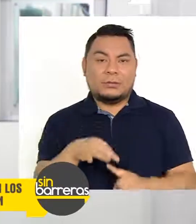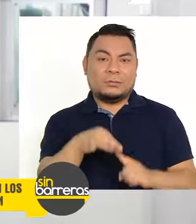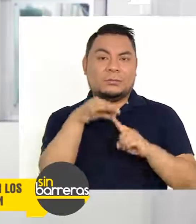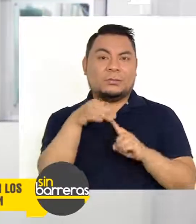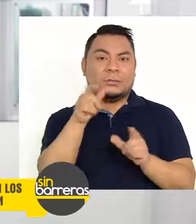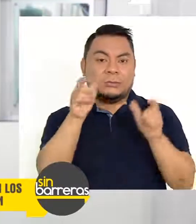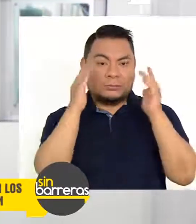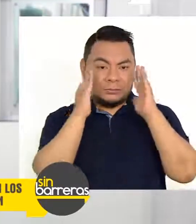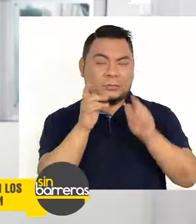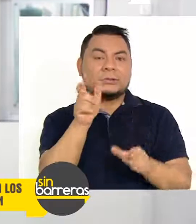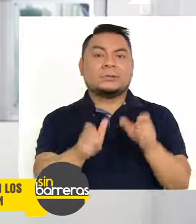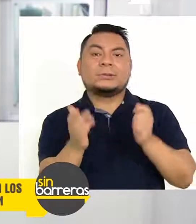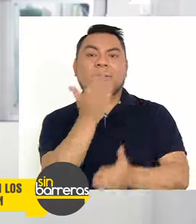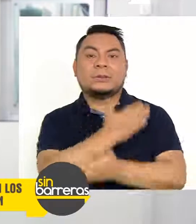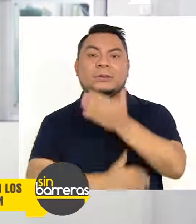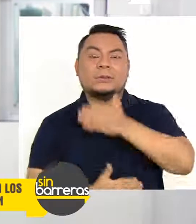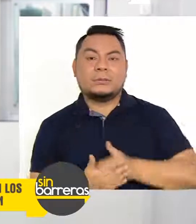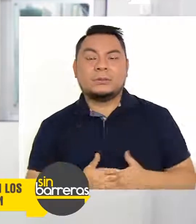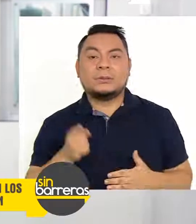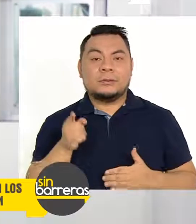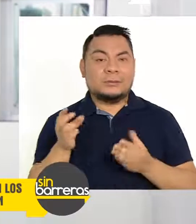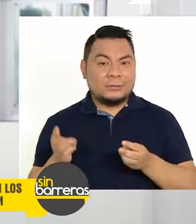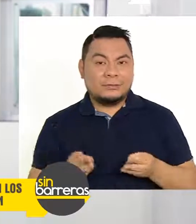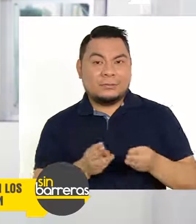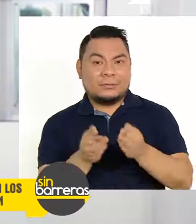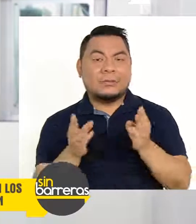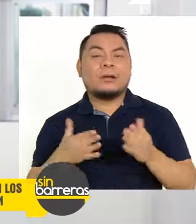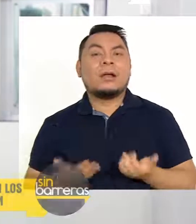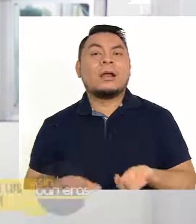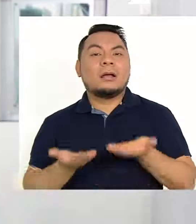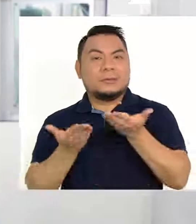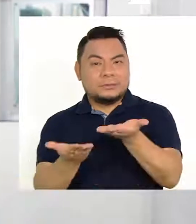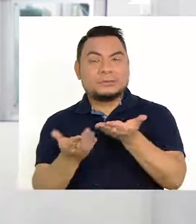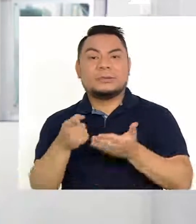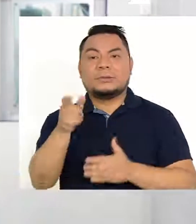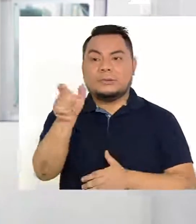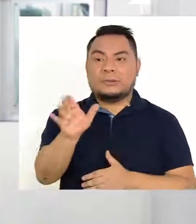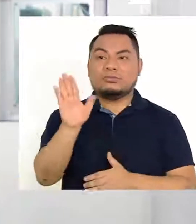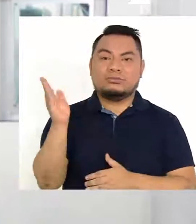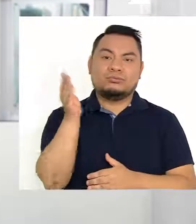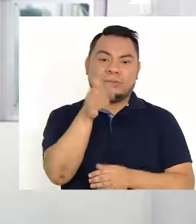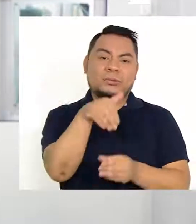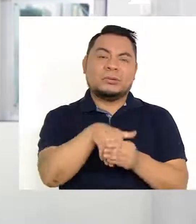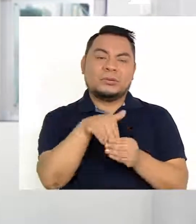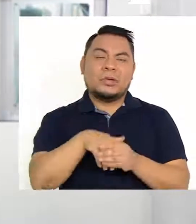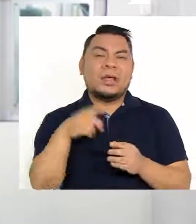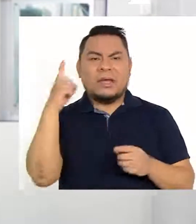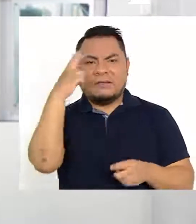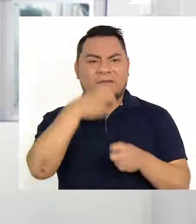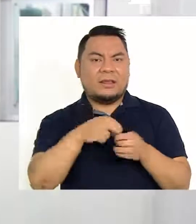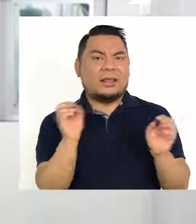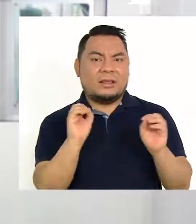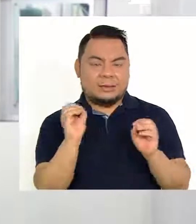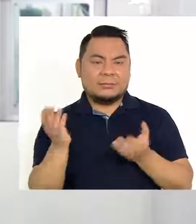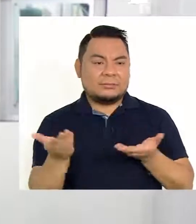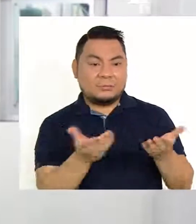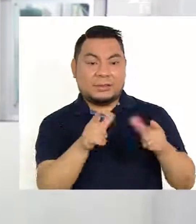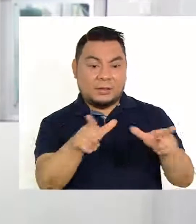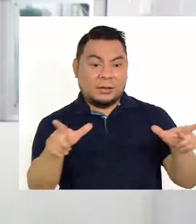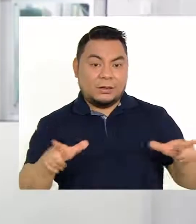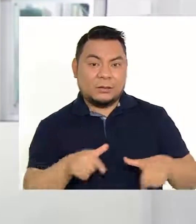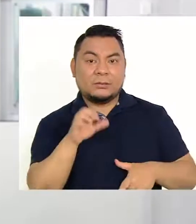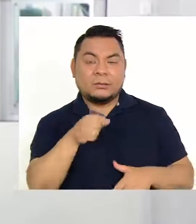atención preferente a las personas con discapacidad, para de esta manera asegurar que emitan su voto sin ninguna dificultad.